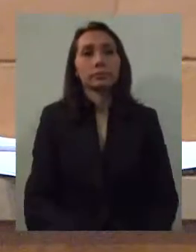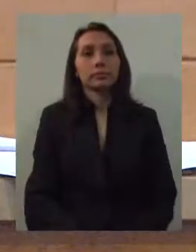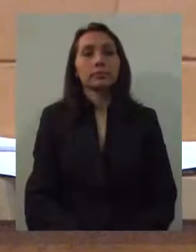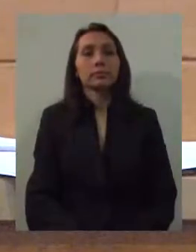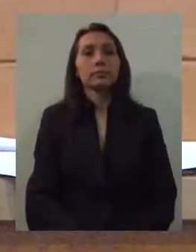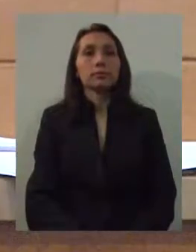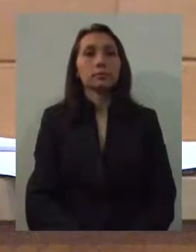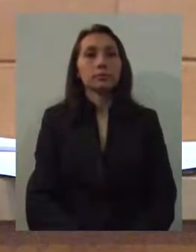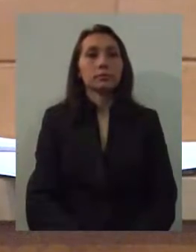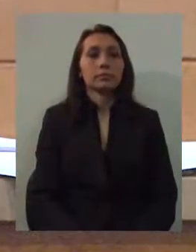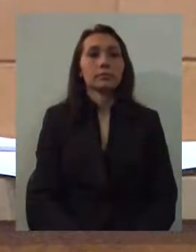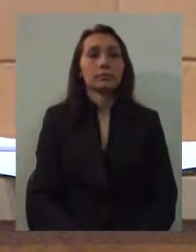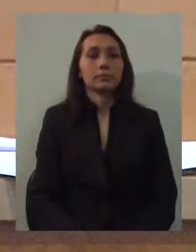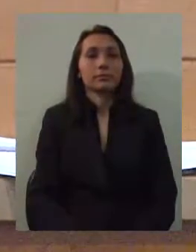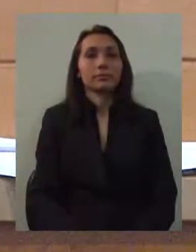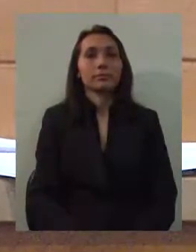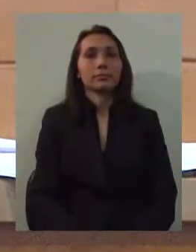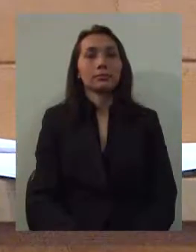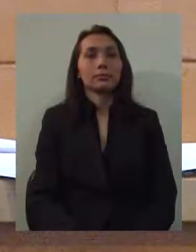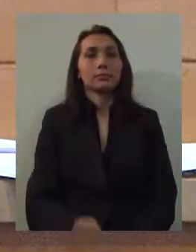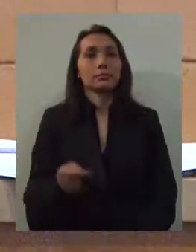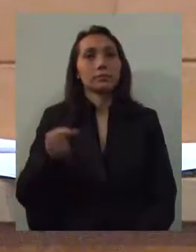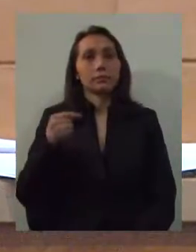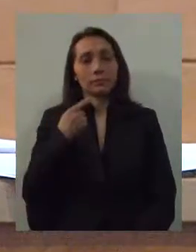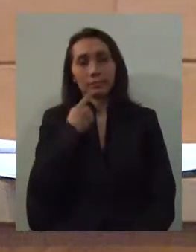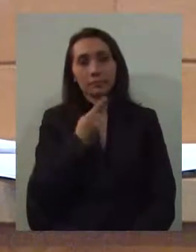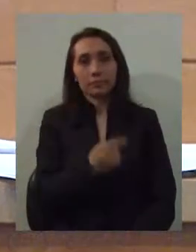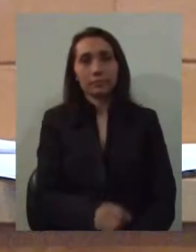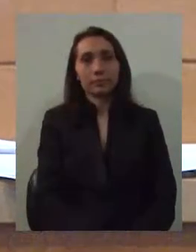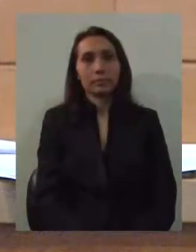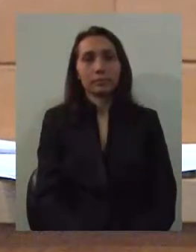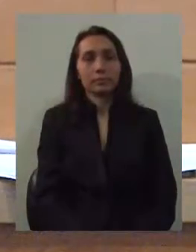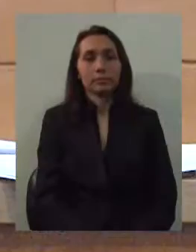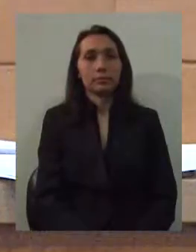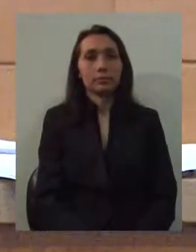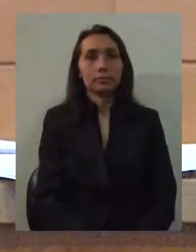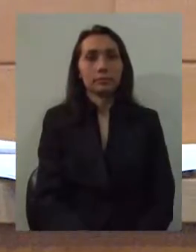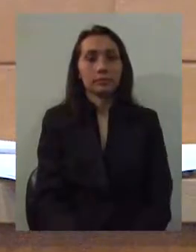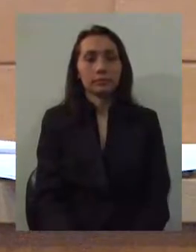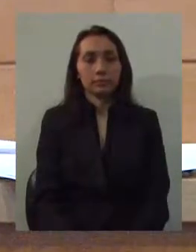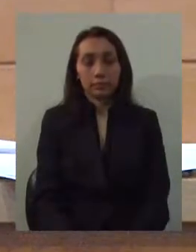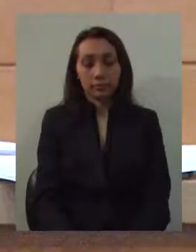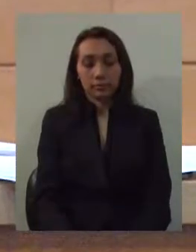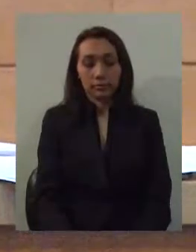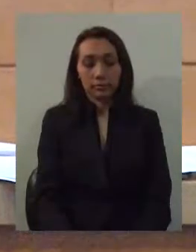¿Qué le cambiaría? Acá atrás hay una consulta, por favor.